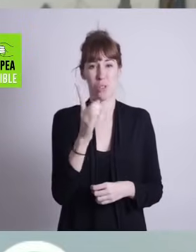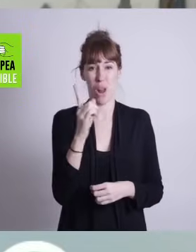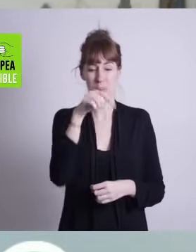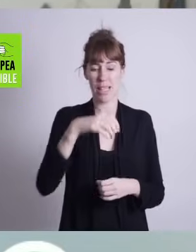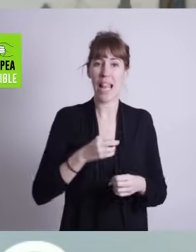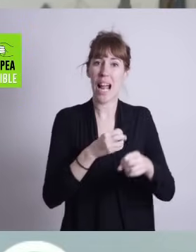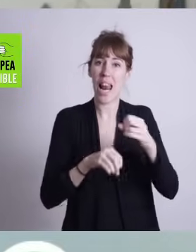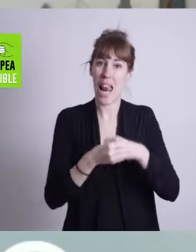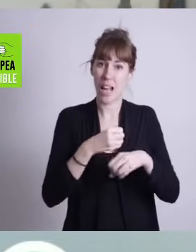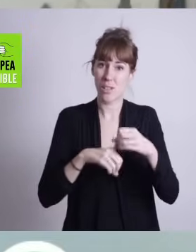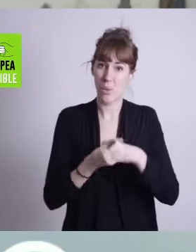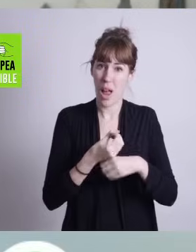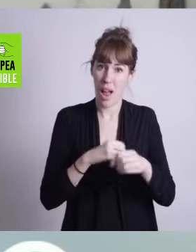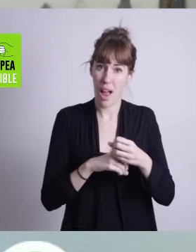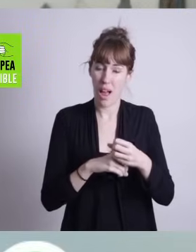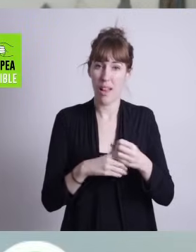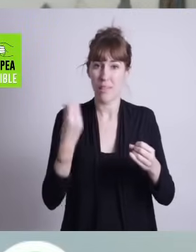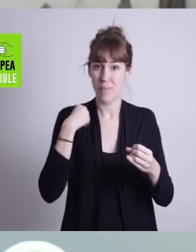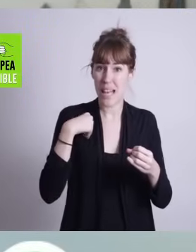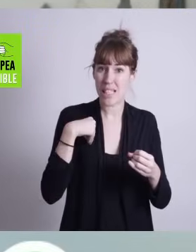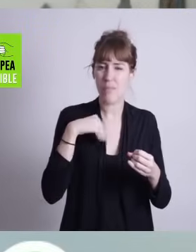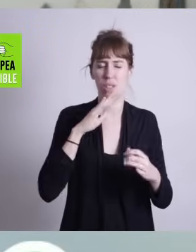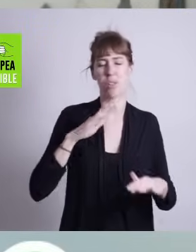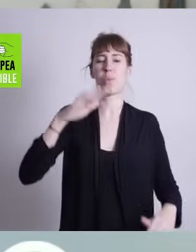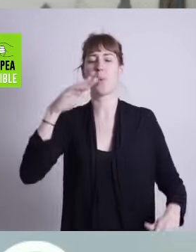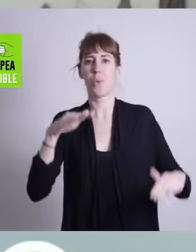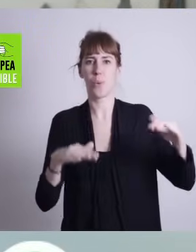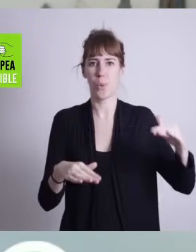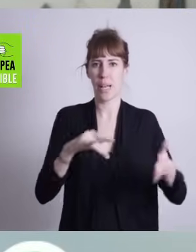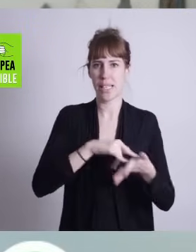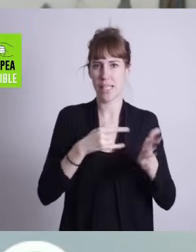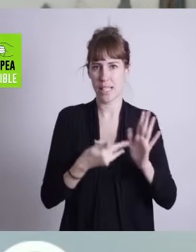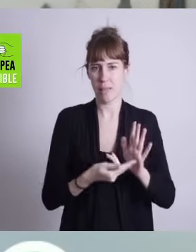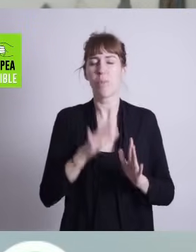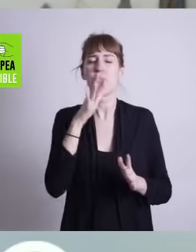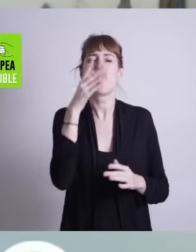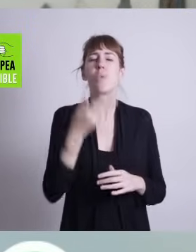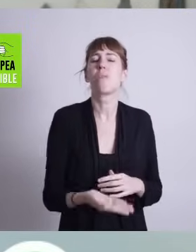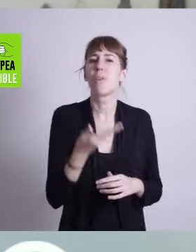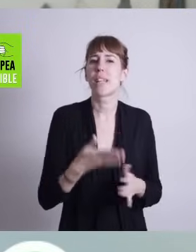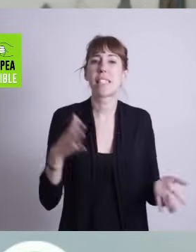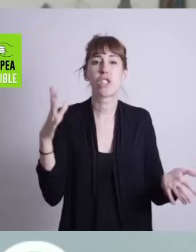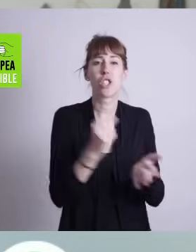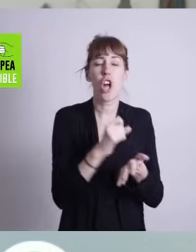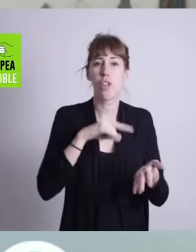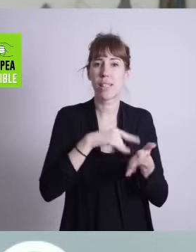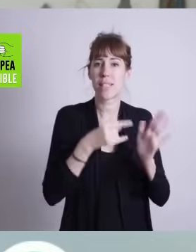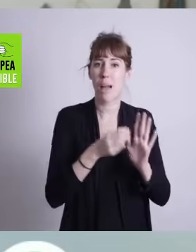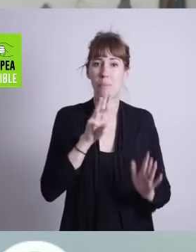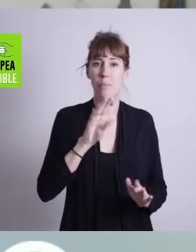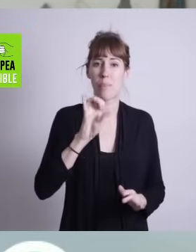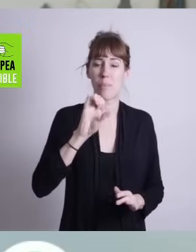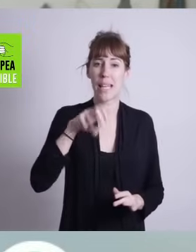descompensamos nuestro sistema. Por eso lo importante es activar todo nuestro sistema lineal, es